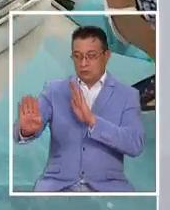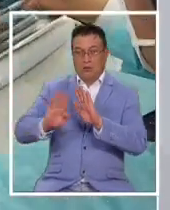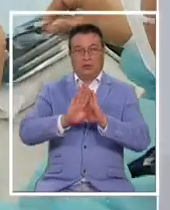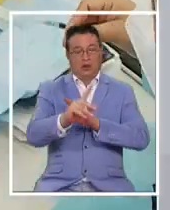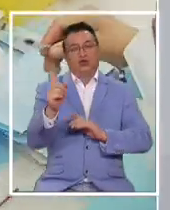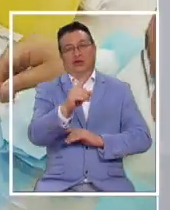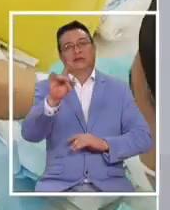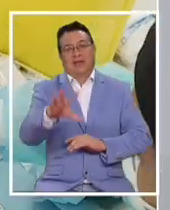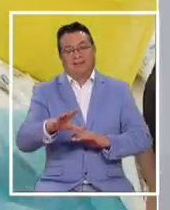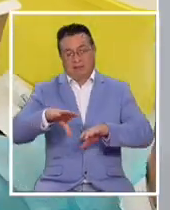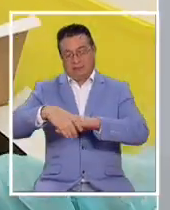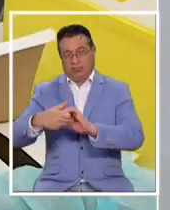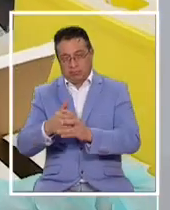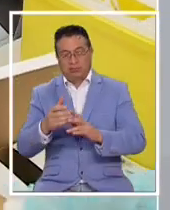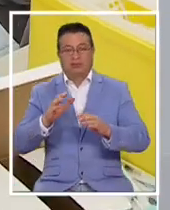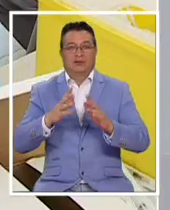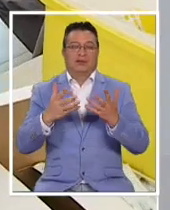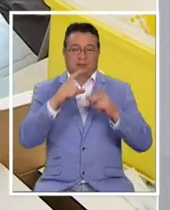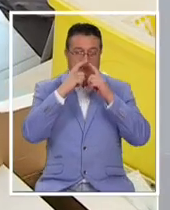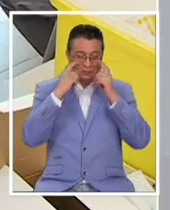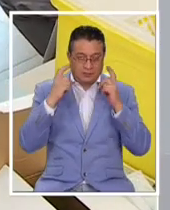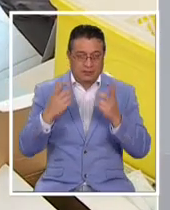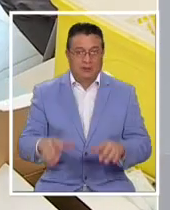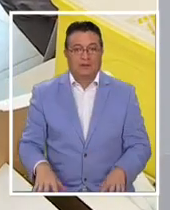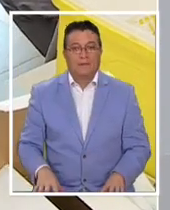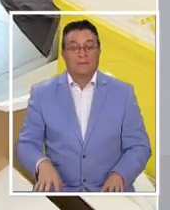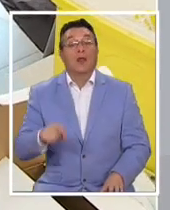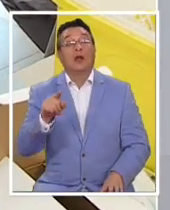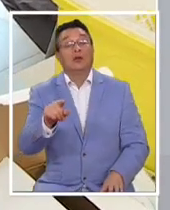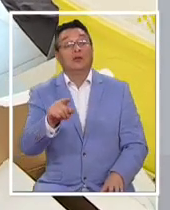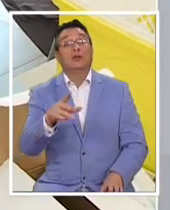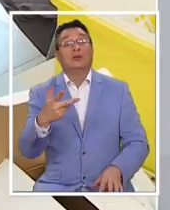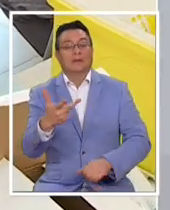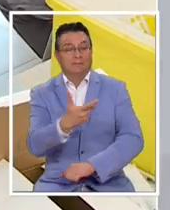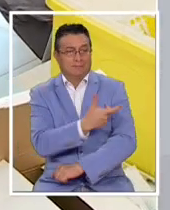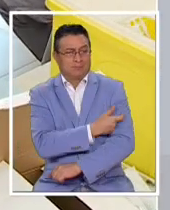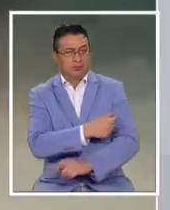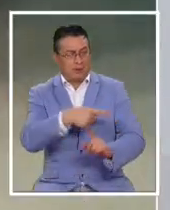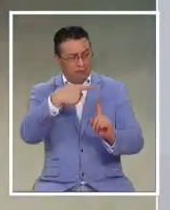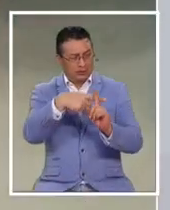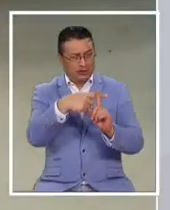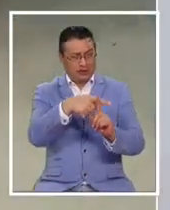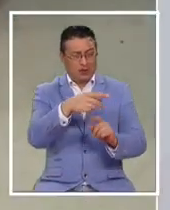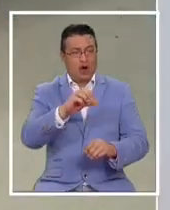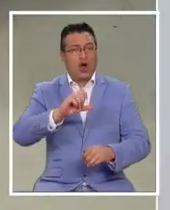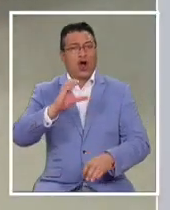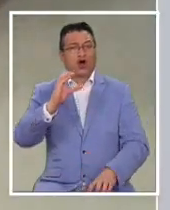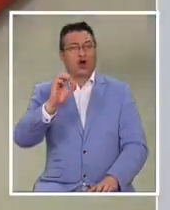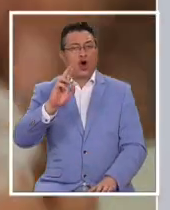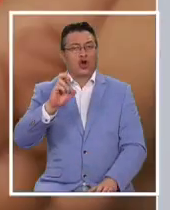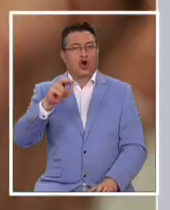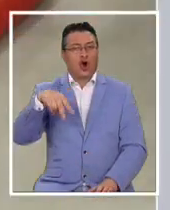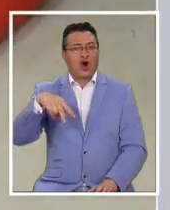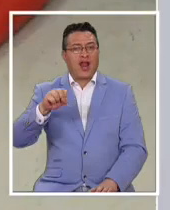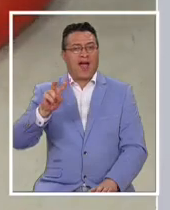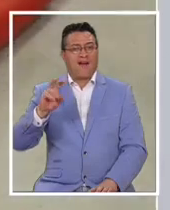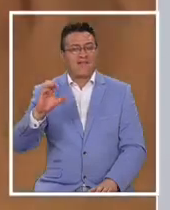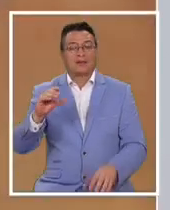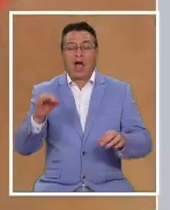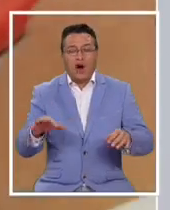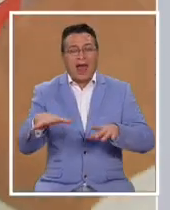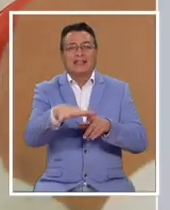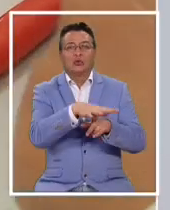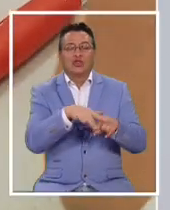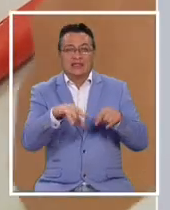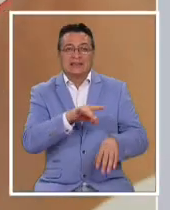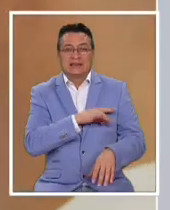ya todos conocemos. Doctor Araoz, respecto a la efectividad de la vacuna Coronavac, ¿qué validez tiene para la situación actual del país? Se lo